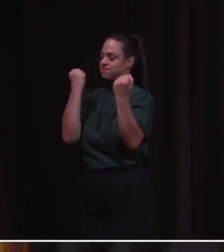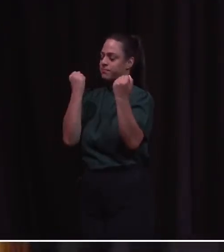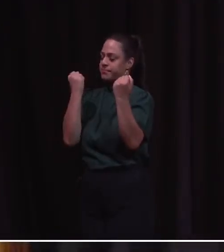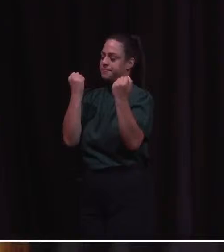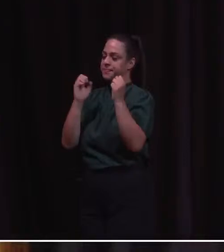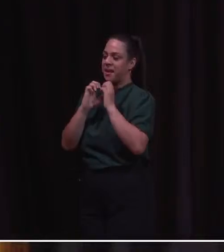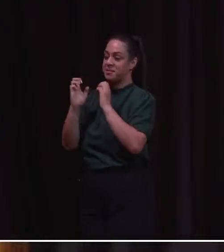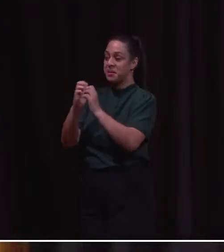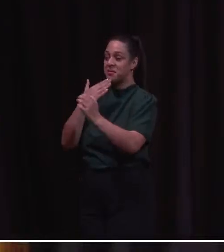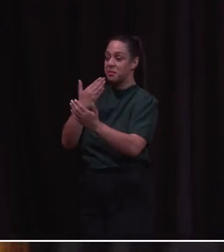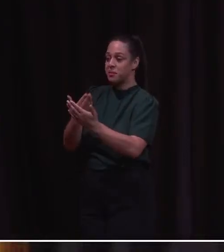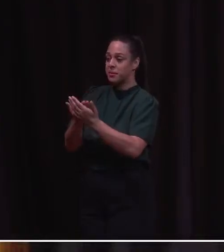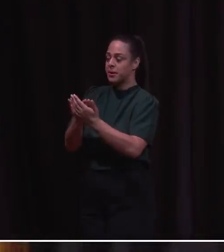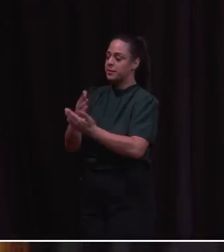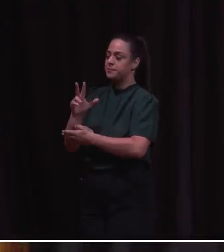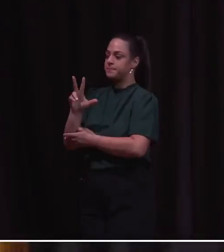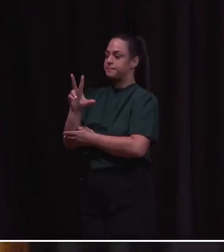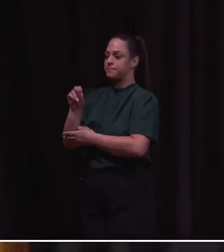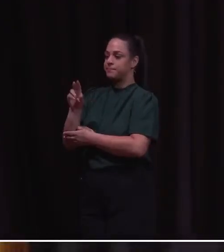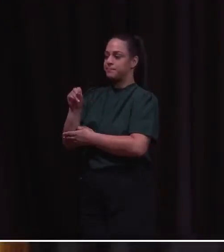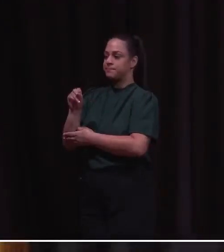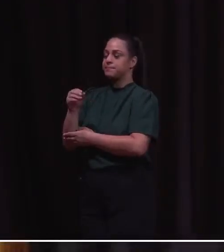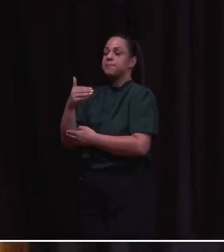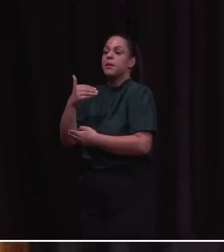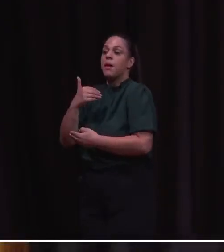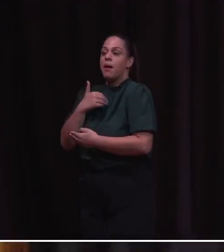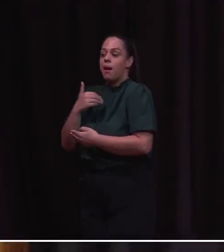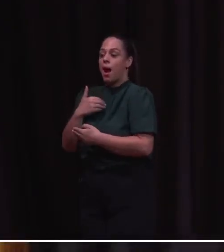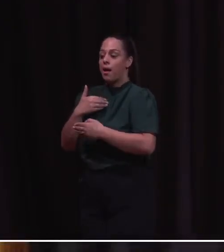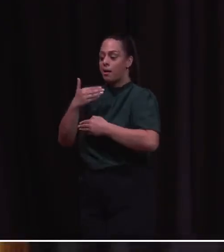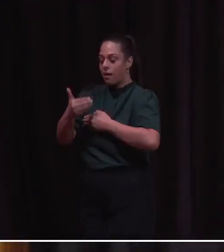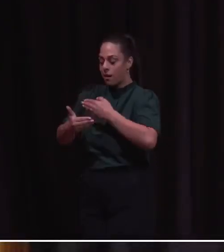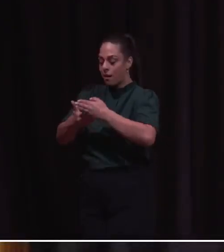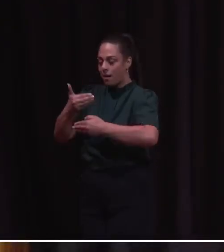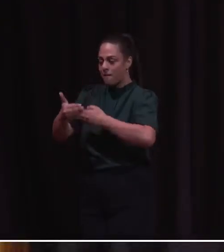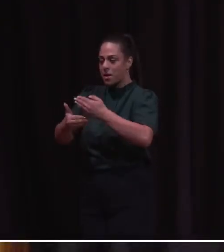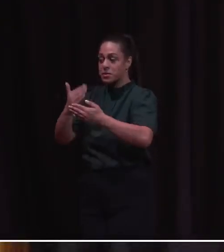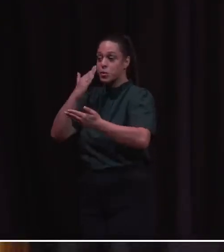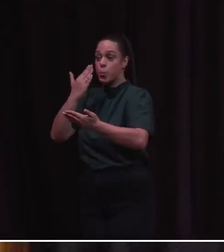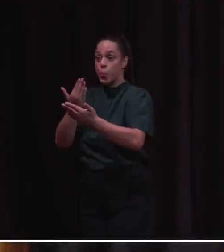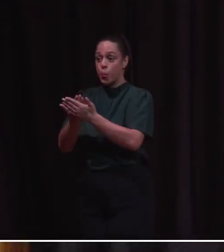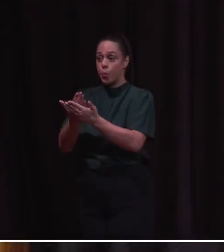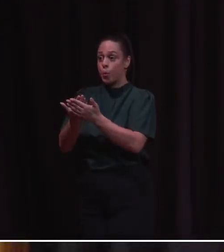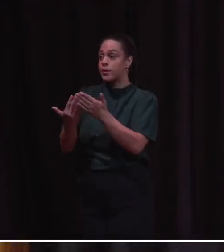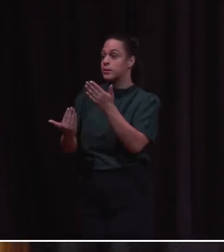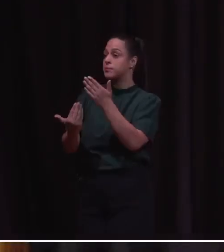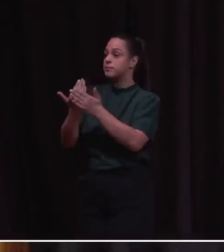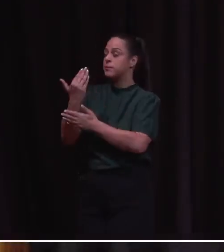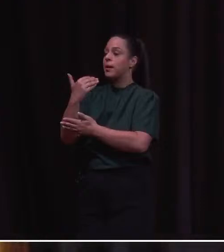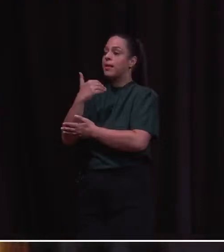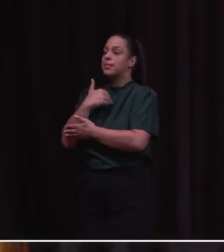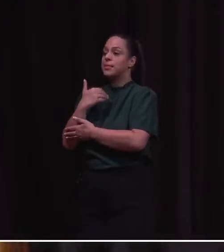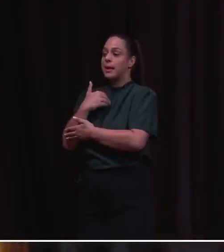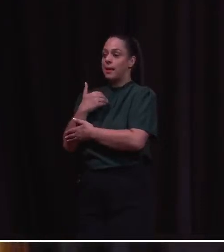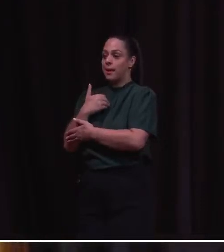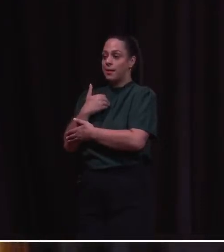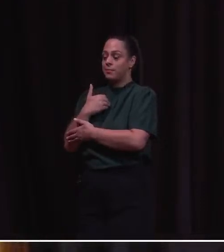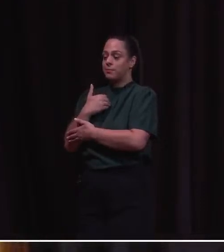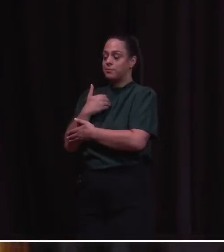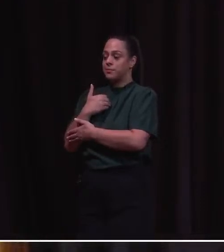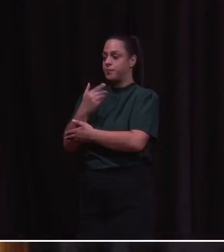Escuchar avances y nuevas propuestas en la investigación sobre el tema de género nos permite, como